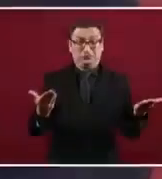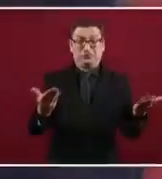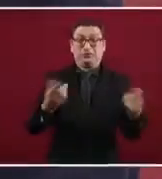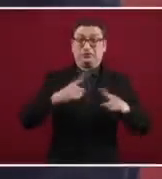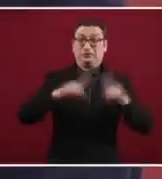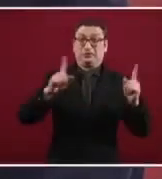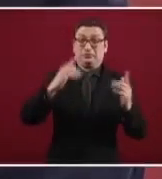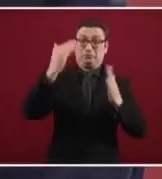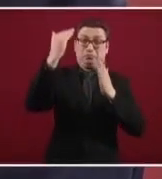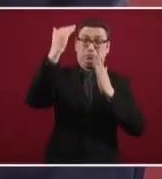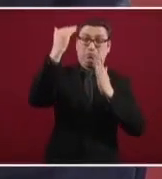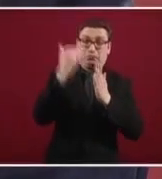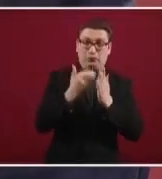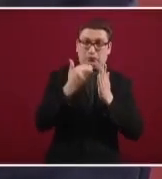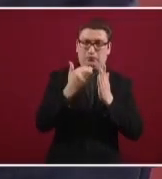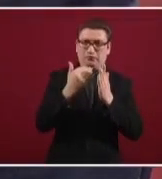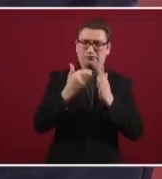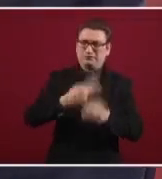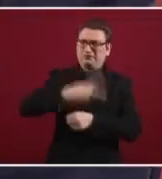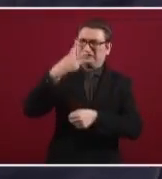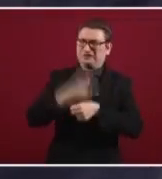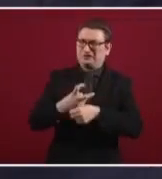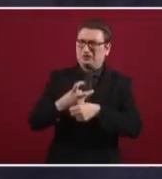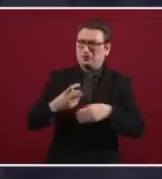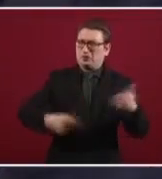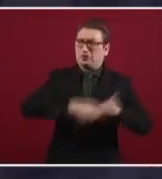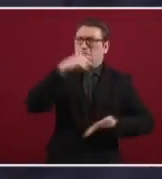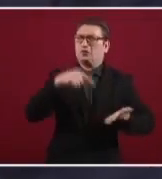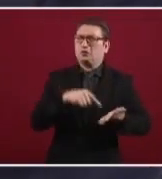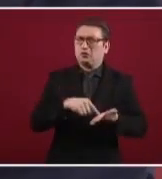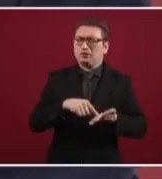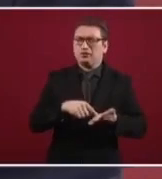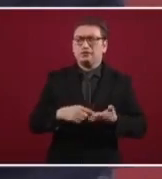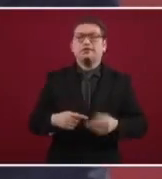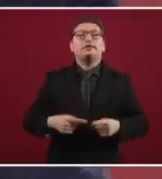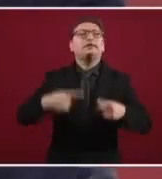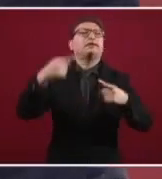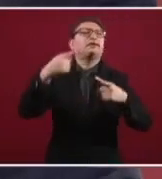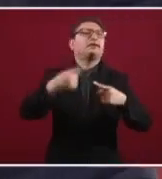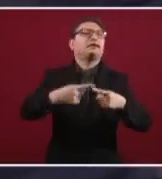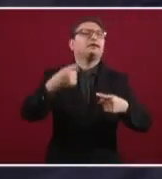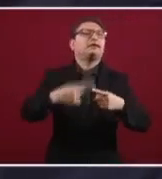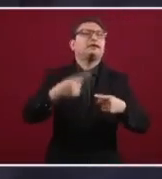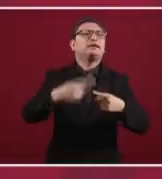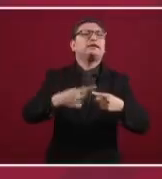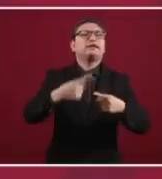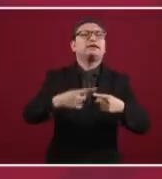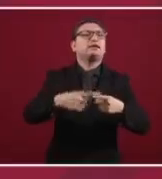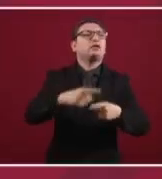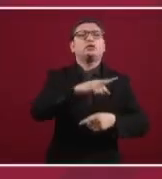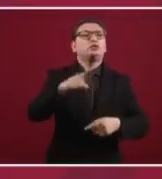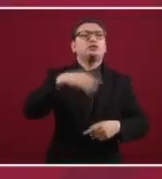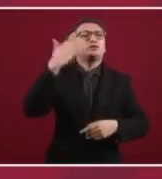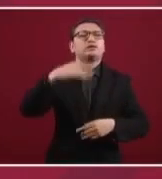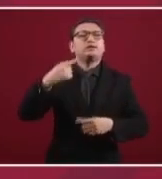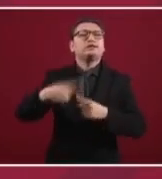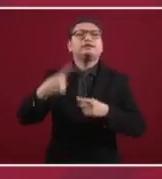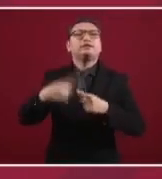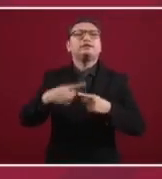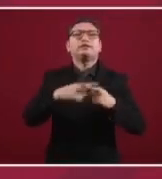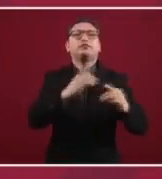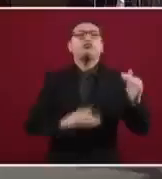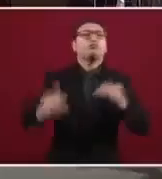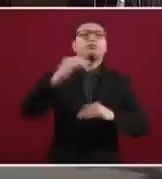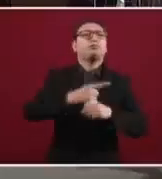cae al segundo lugar. ¿Y quién creen ustedes que pasa a ocupar el primer